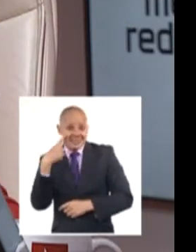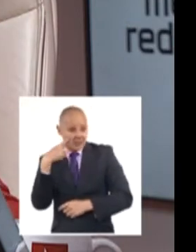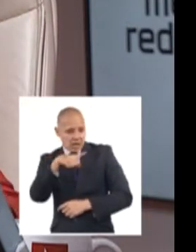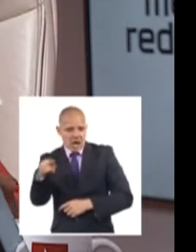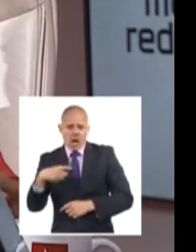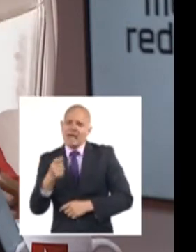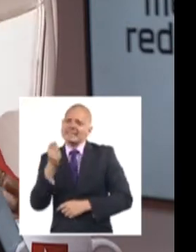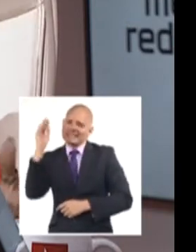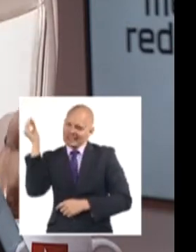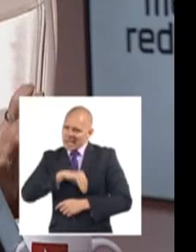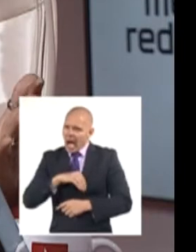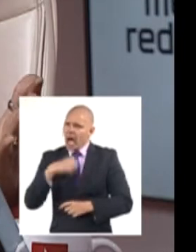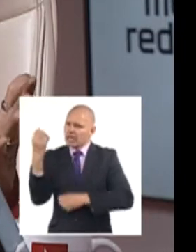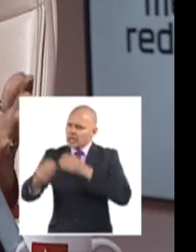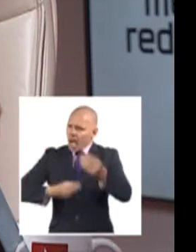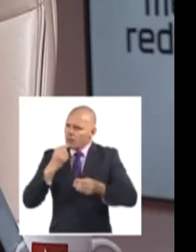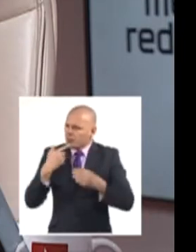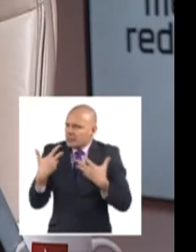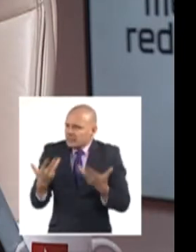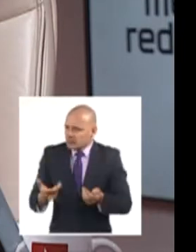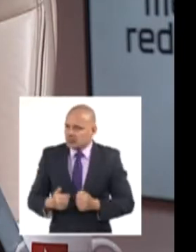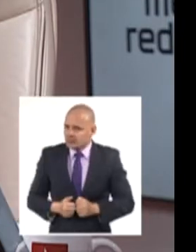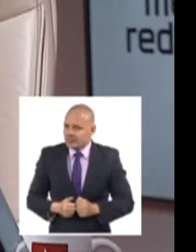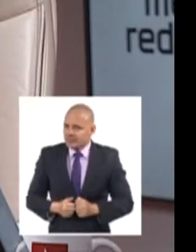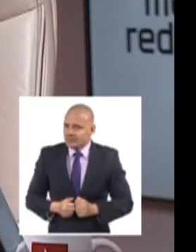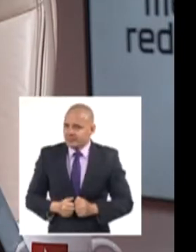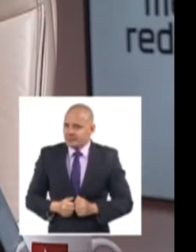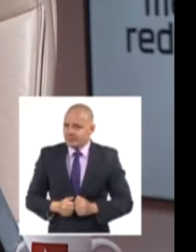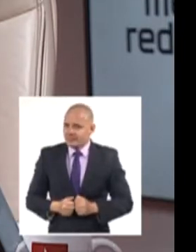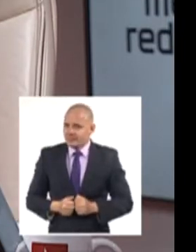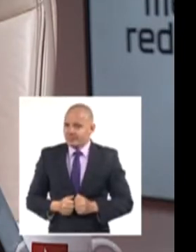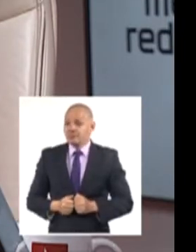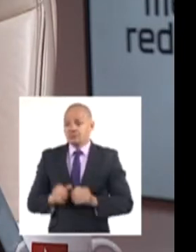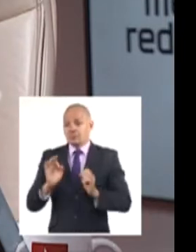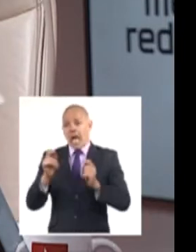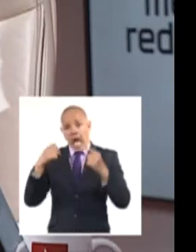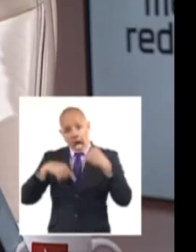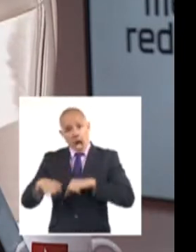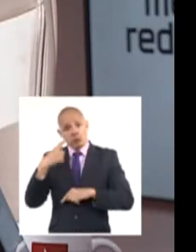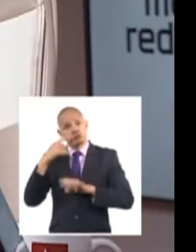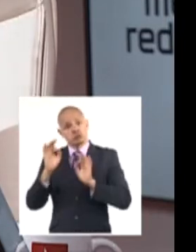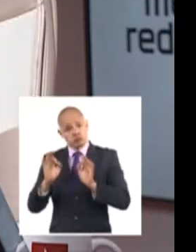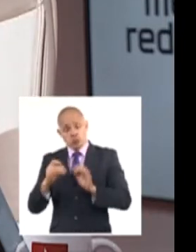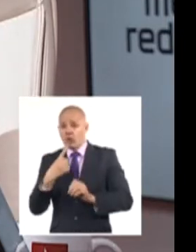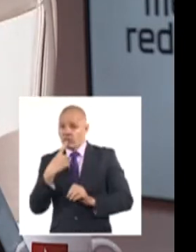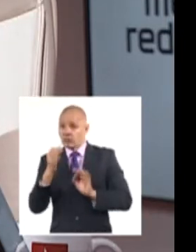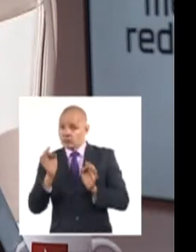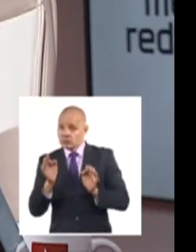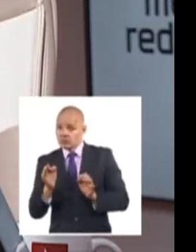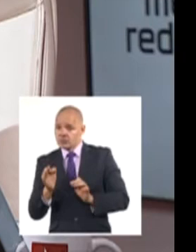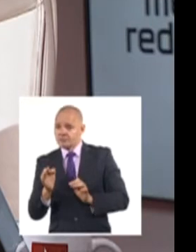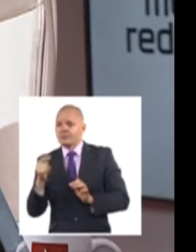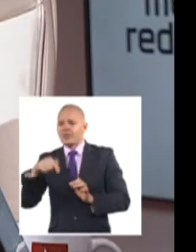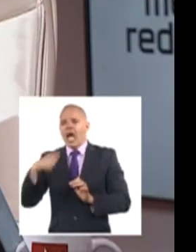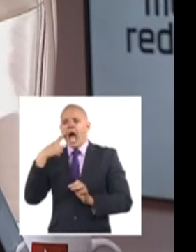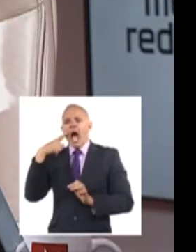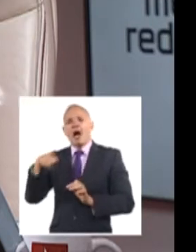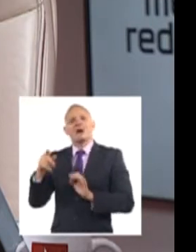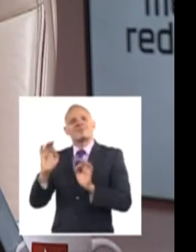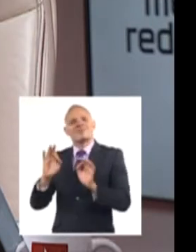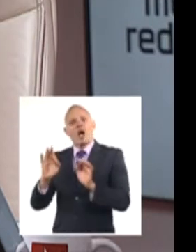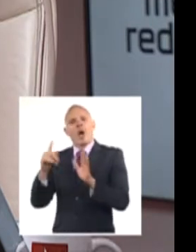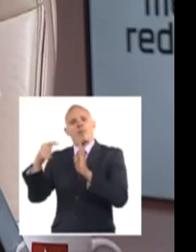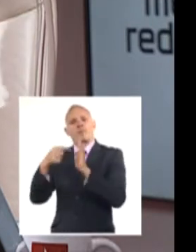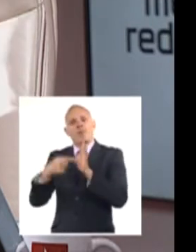el que es al que aspiran y ha sido también el responsable el artífice como te decía de esta magnífica votación que él tuvo que obtuvo